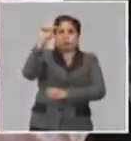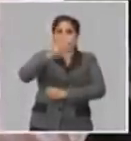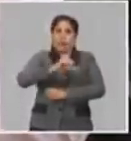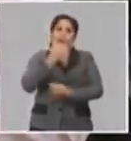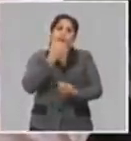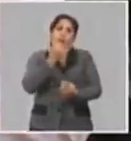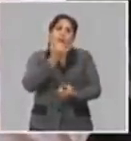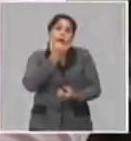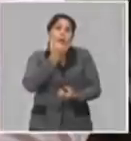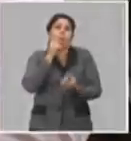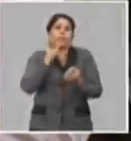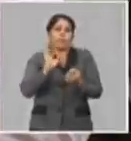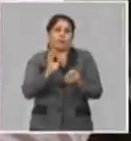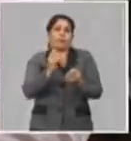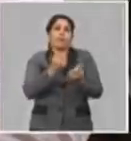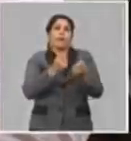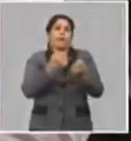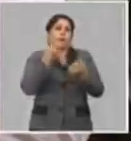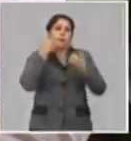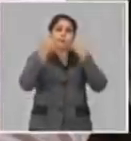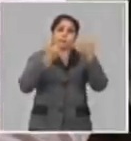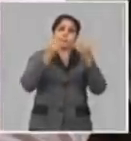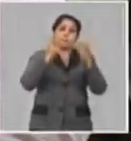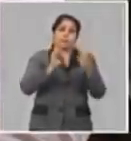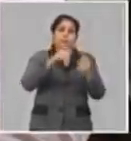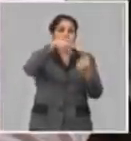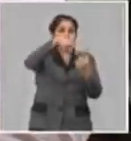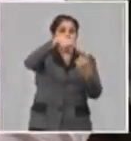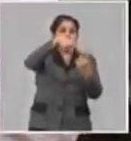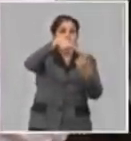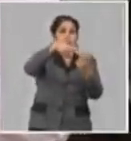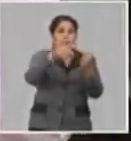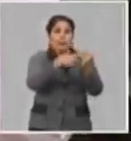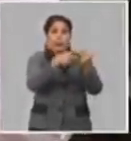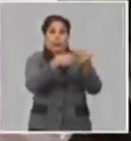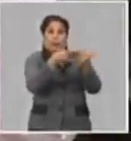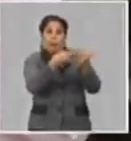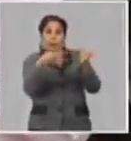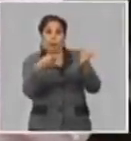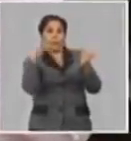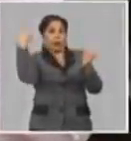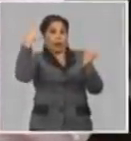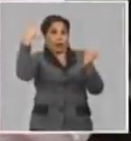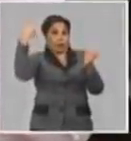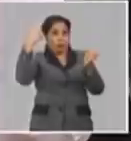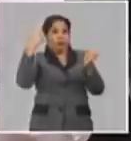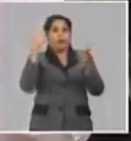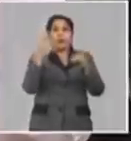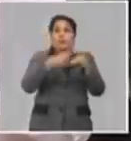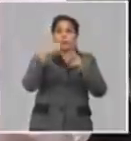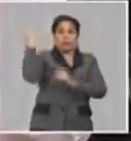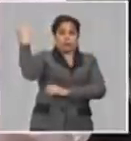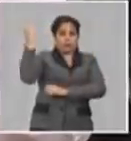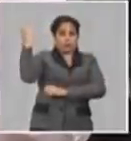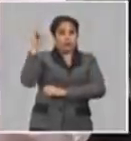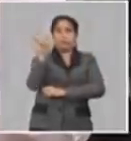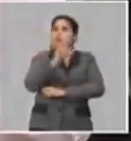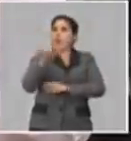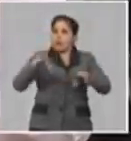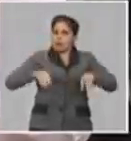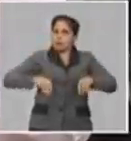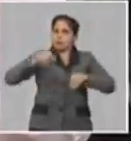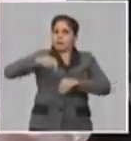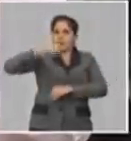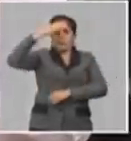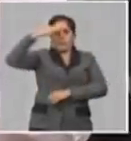veces falla las comunicaciones. Las tarjetas a utilizar serán las nacionales y las internacionales aceptadas en